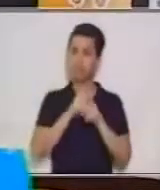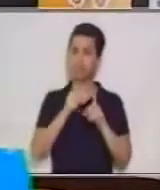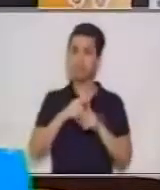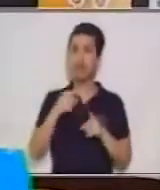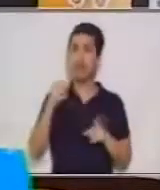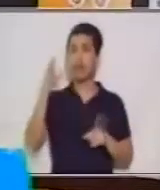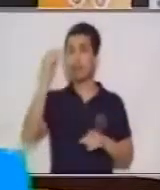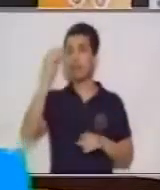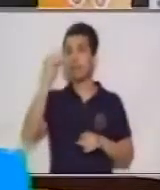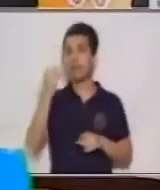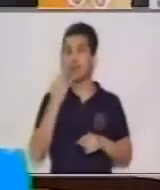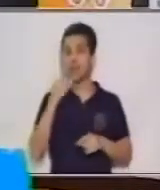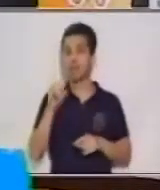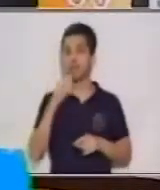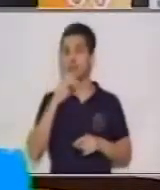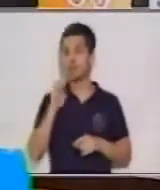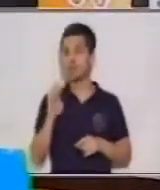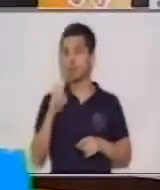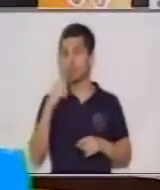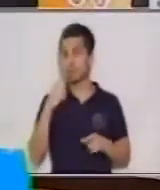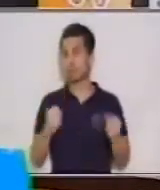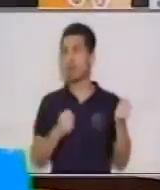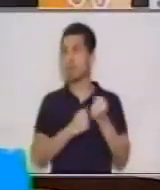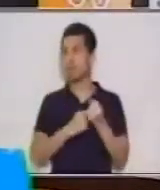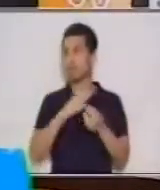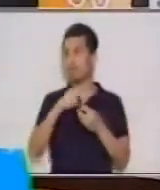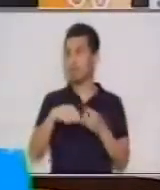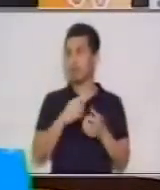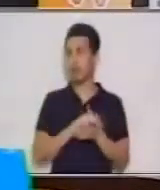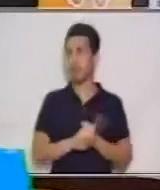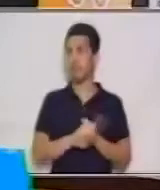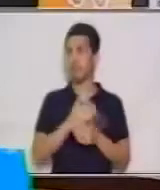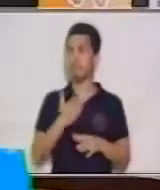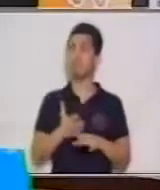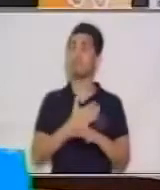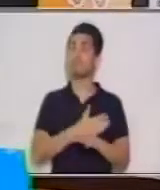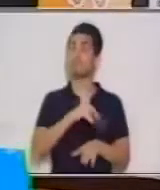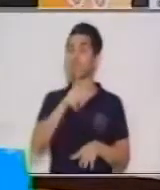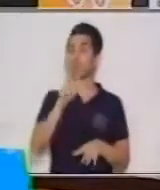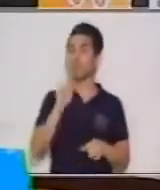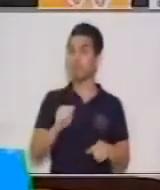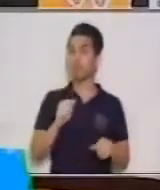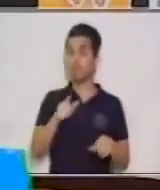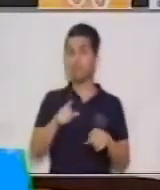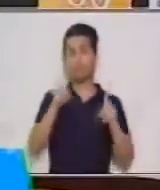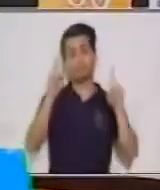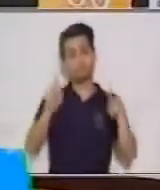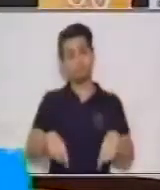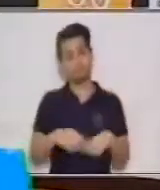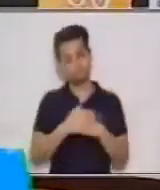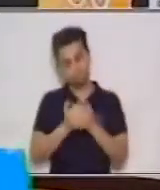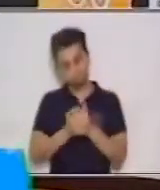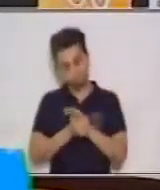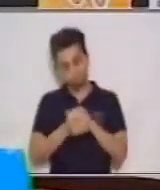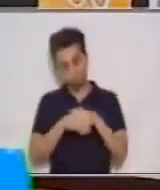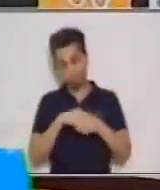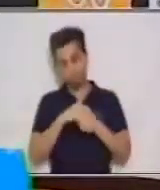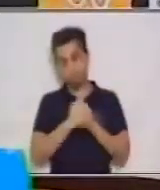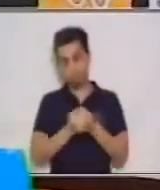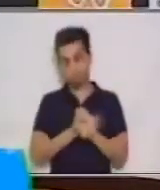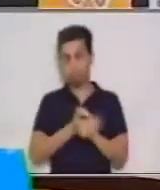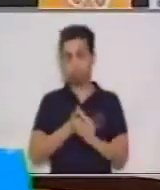lingüísticas. Y todo esto lo logrará con el apoyo familiar. Antes de iniciar te recomiendo, recuerda que debes lavarte constantemente tus manos